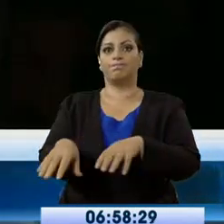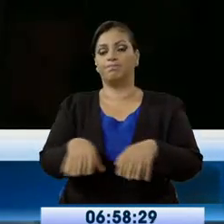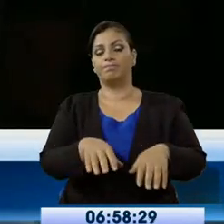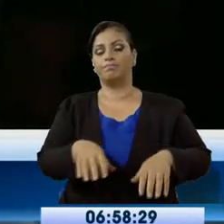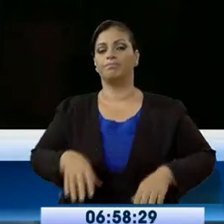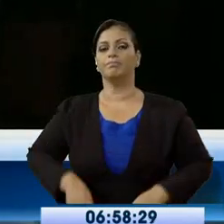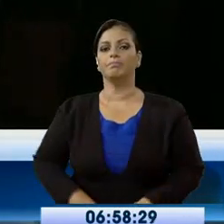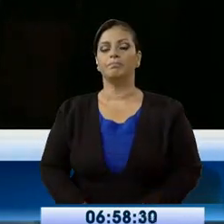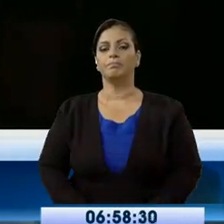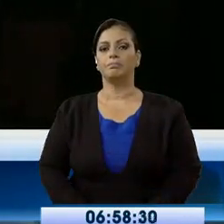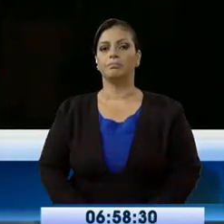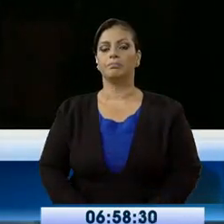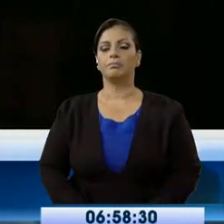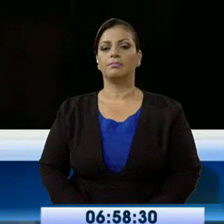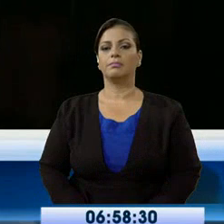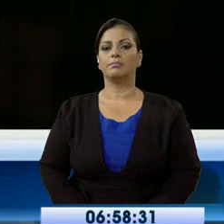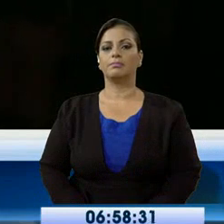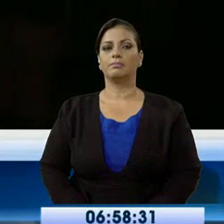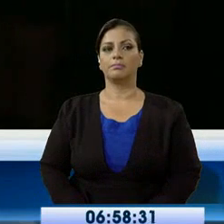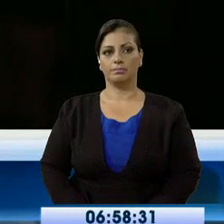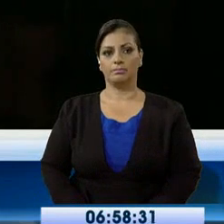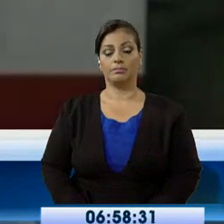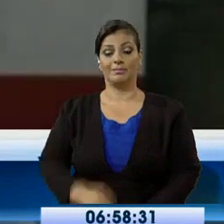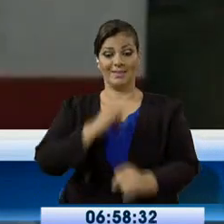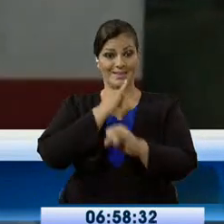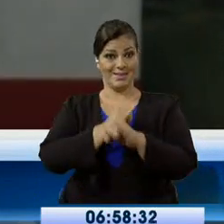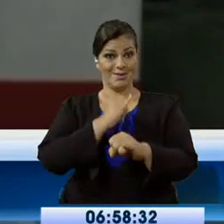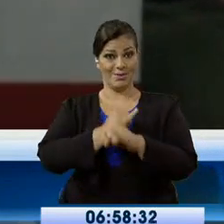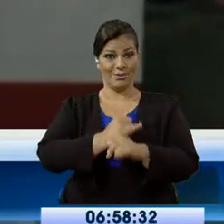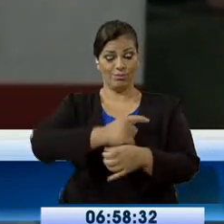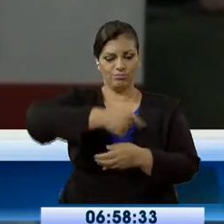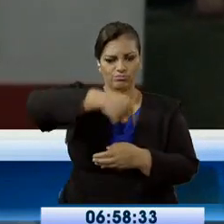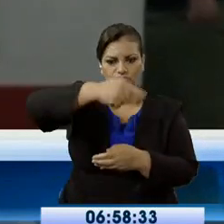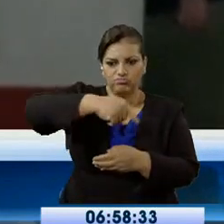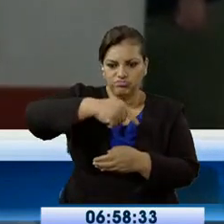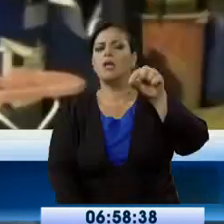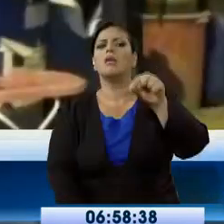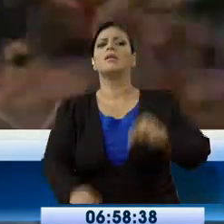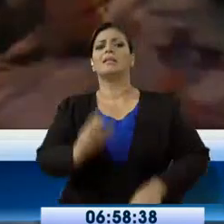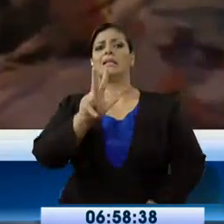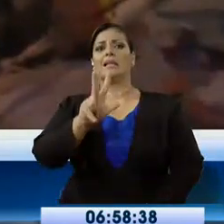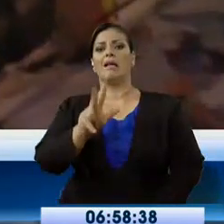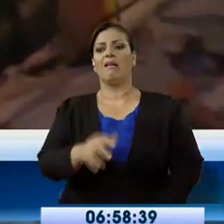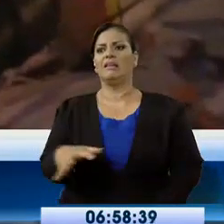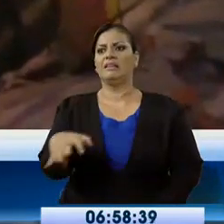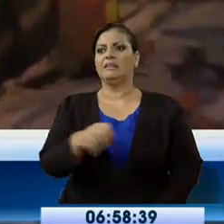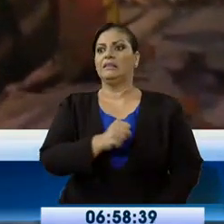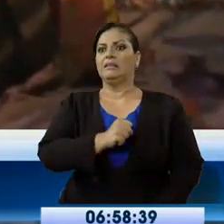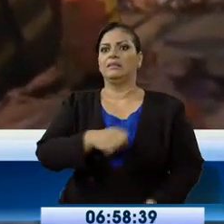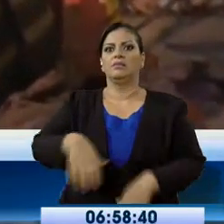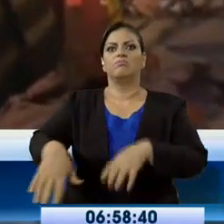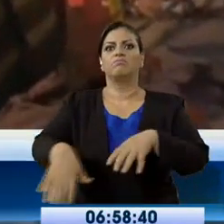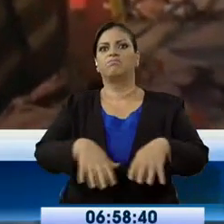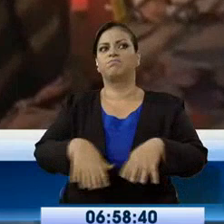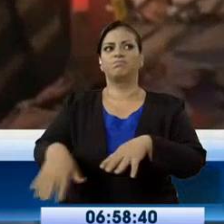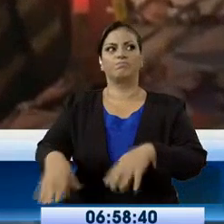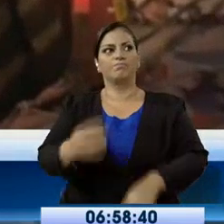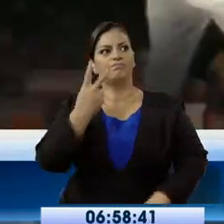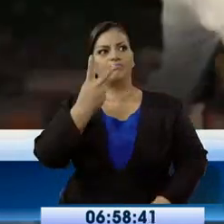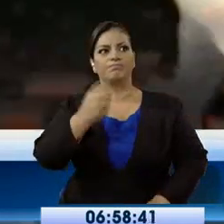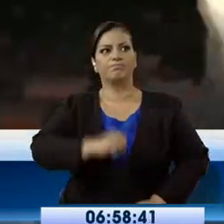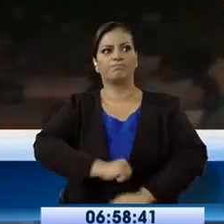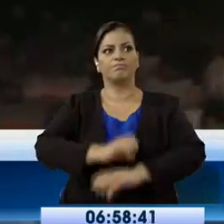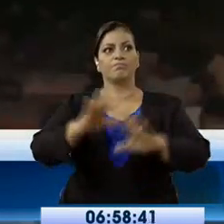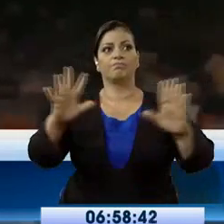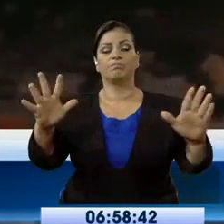era el dato de geofísico. Claro. Lo que significa que ha estado muy a flor. Vamos a las familias en los exteriores, ahí en los están. Inmuebles y